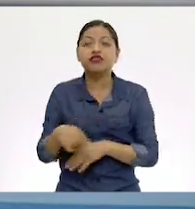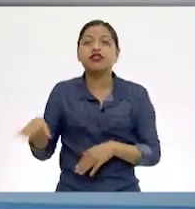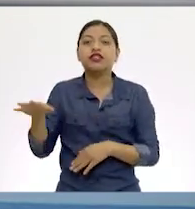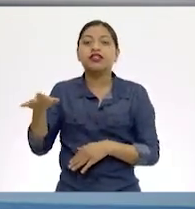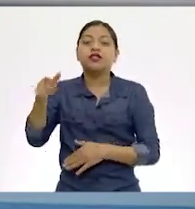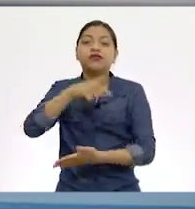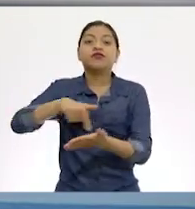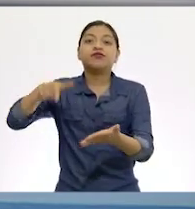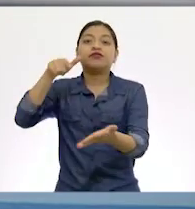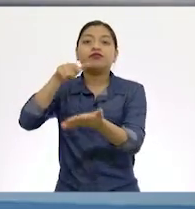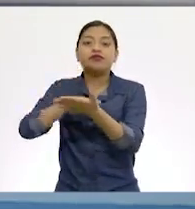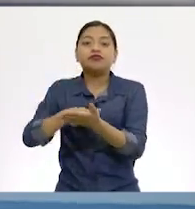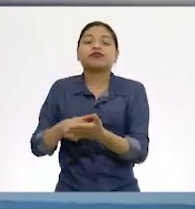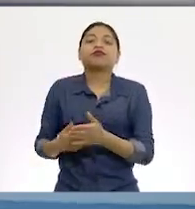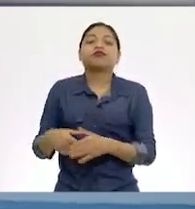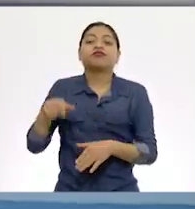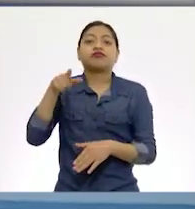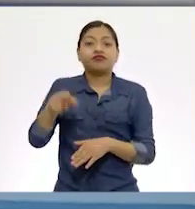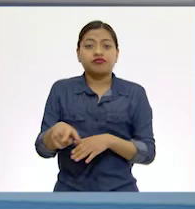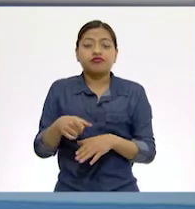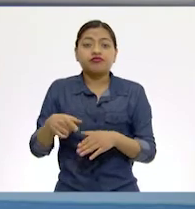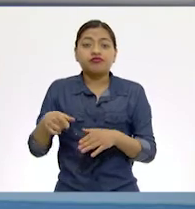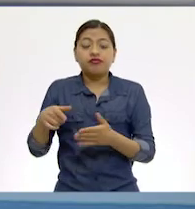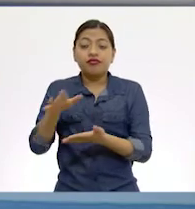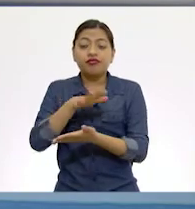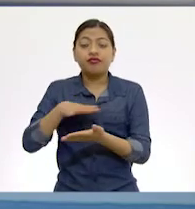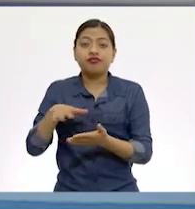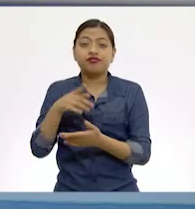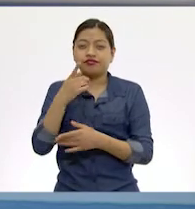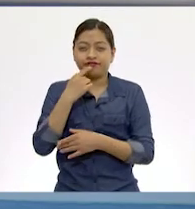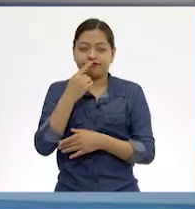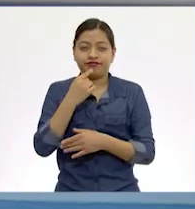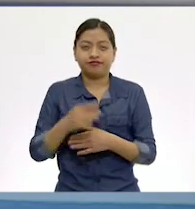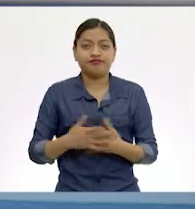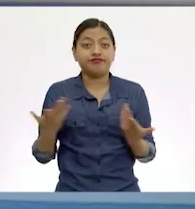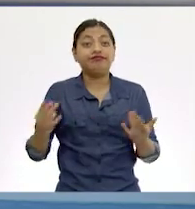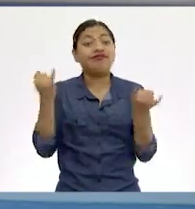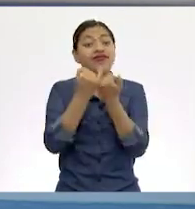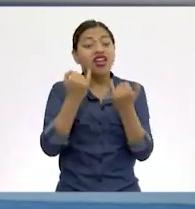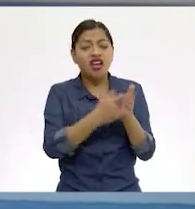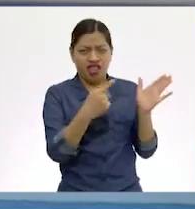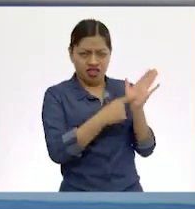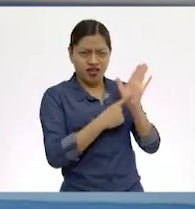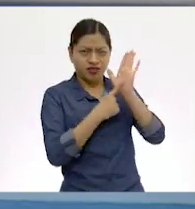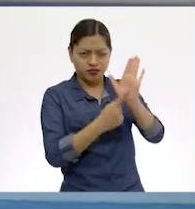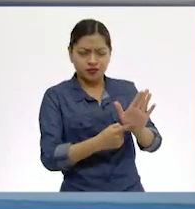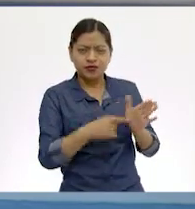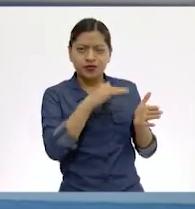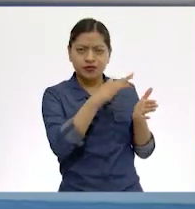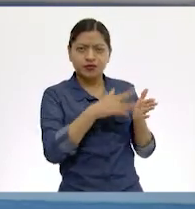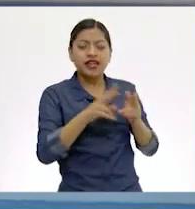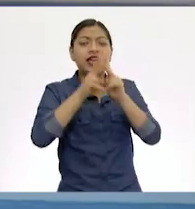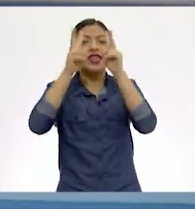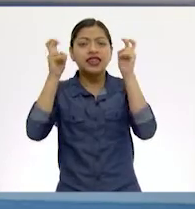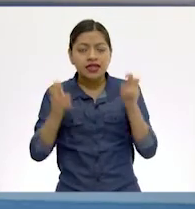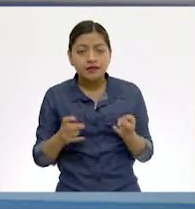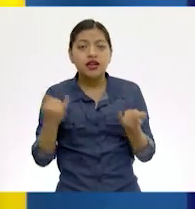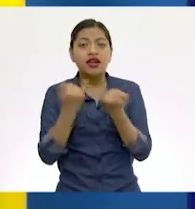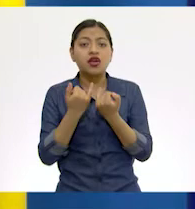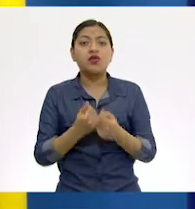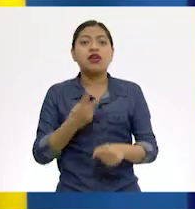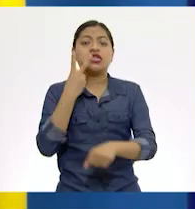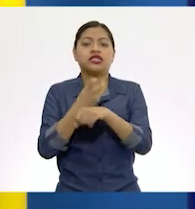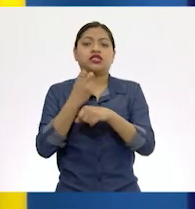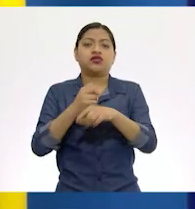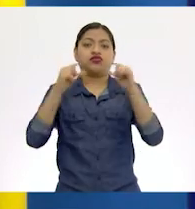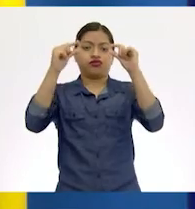Colorado? Sí, pero también vimos que tienen un título y pueden tener